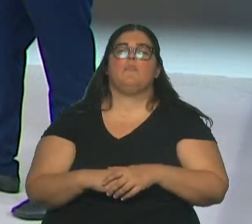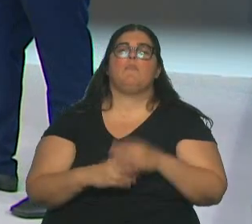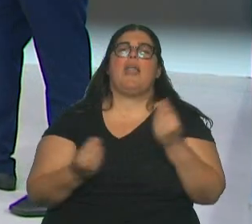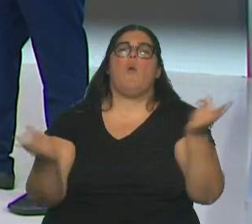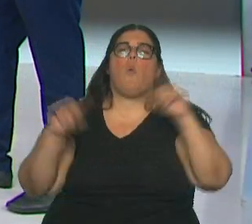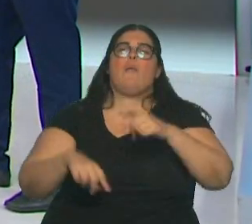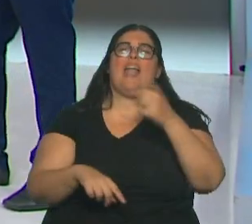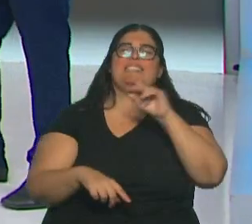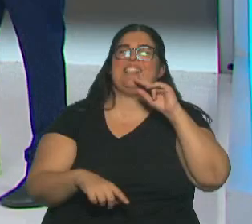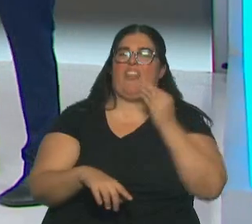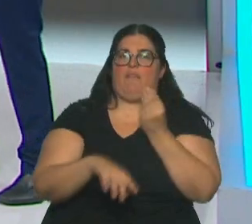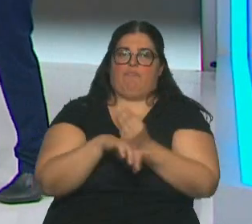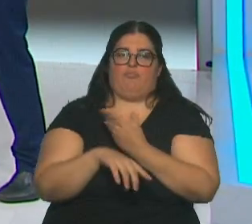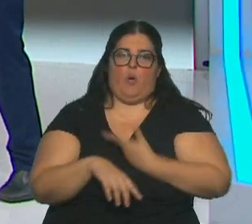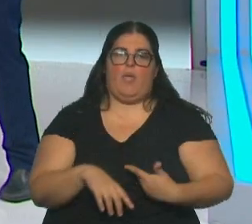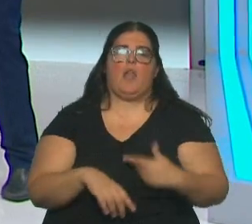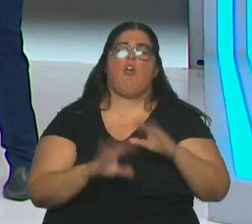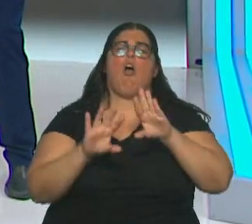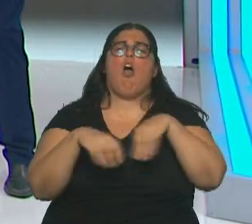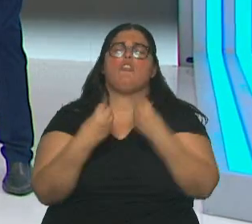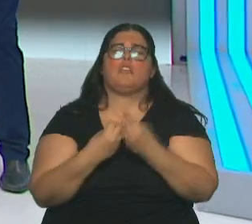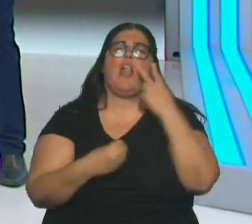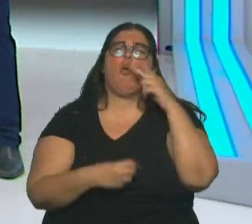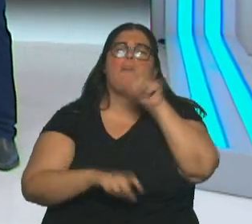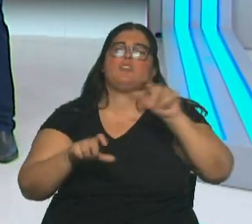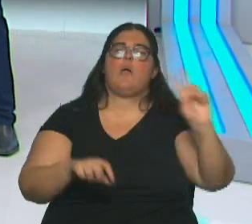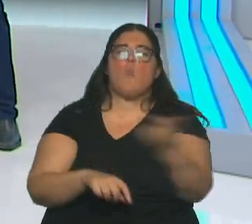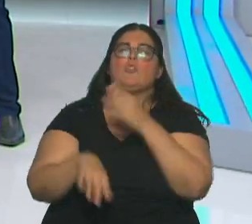más de 2.000 muertos en este mismo